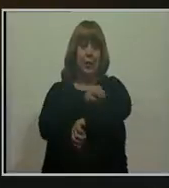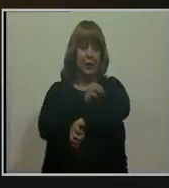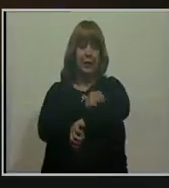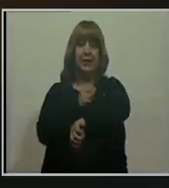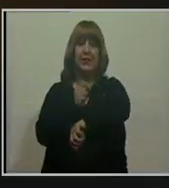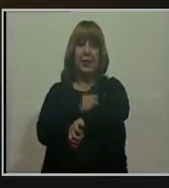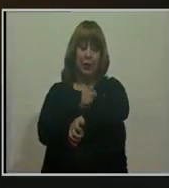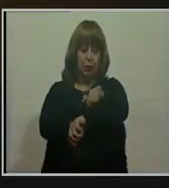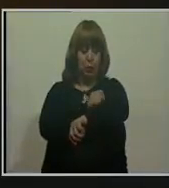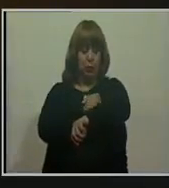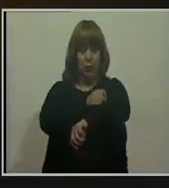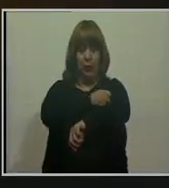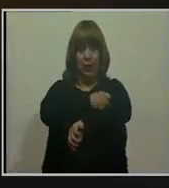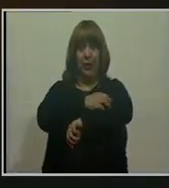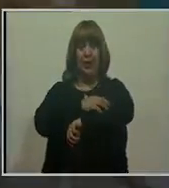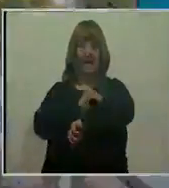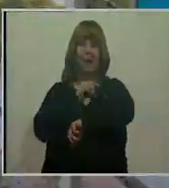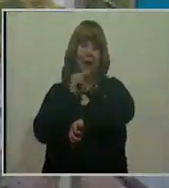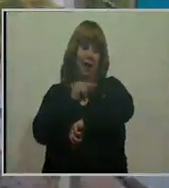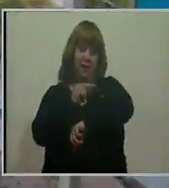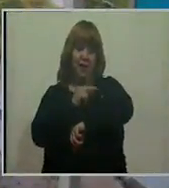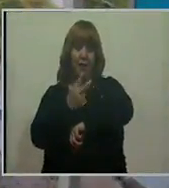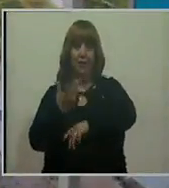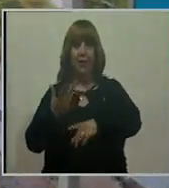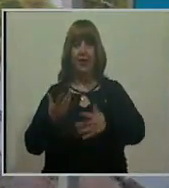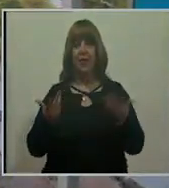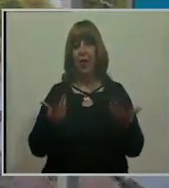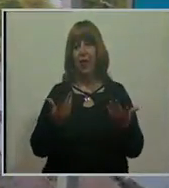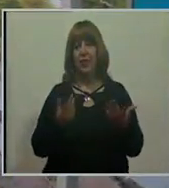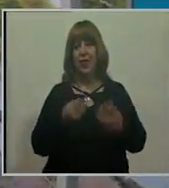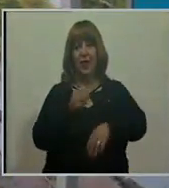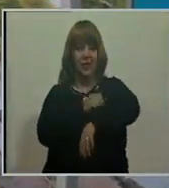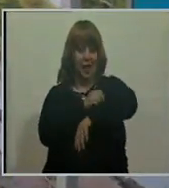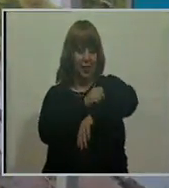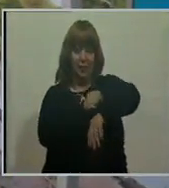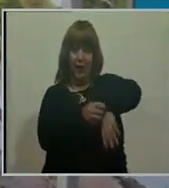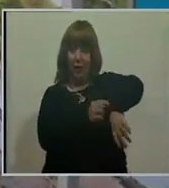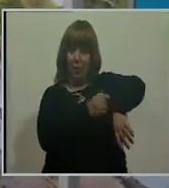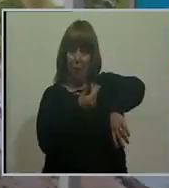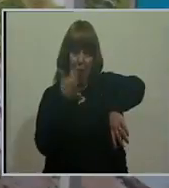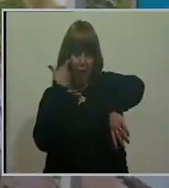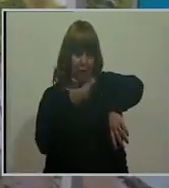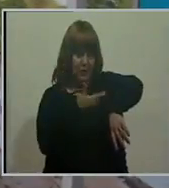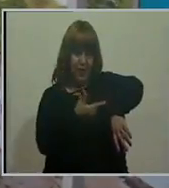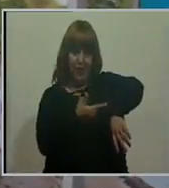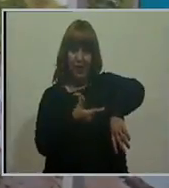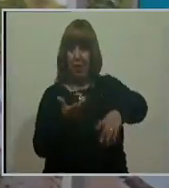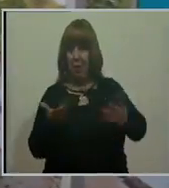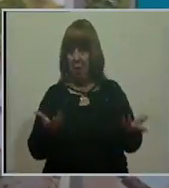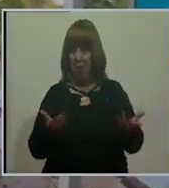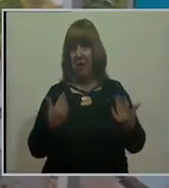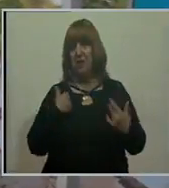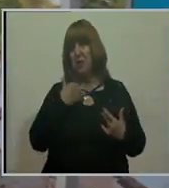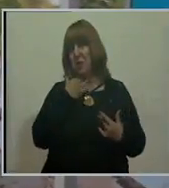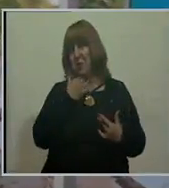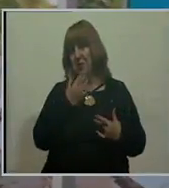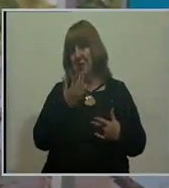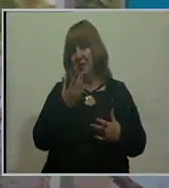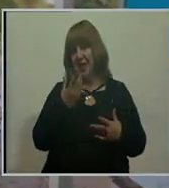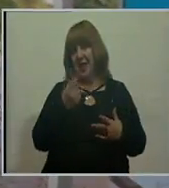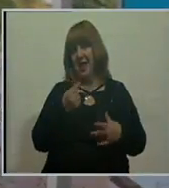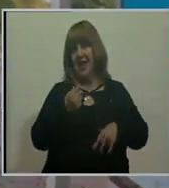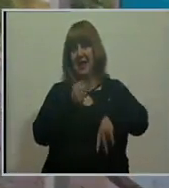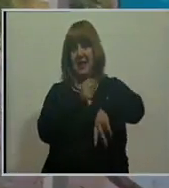que se pueda ver. Claro, claro, que lo pueda mostrar públicamente. Bueno, tiene razón. Me voy a tener que